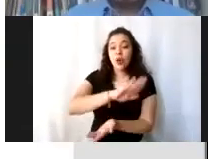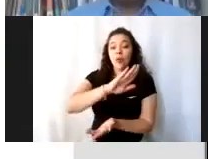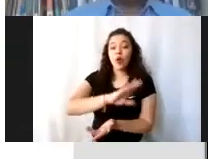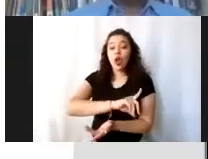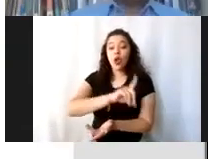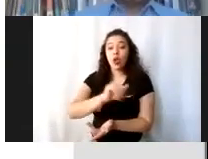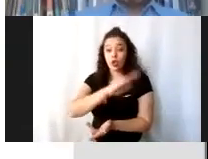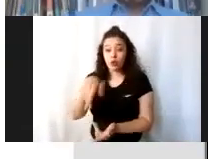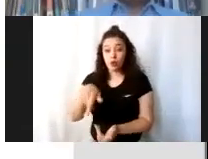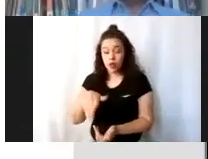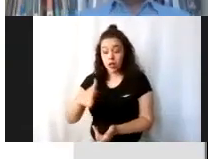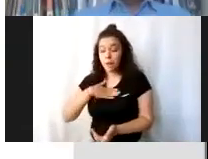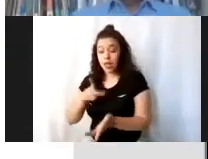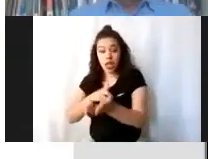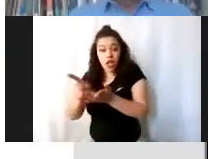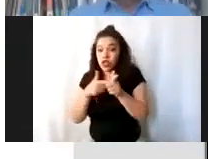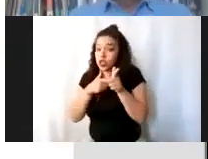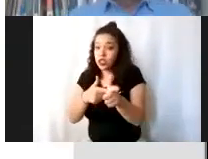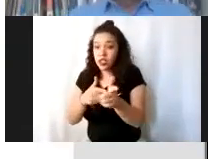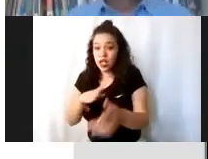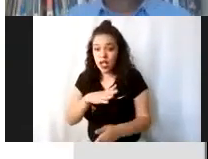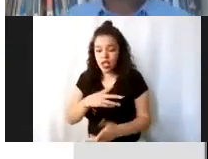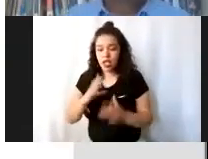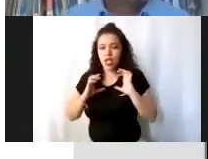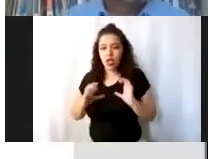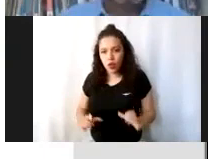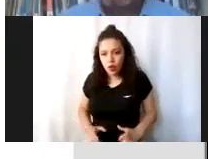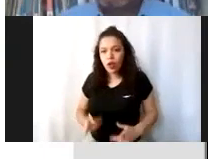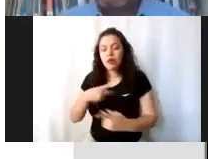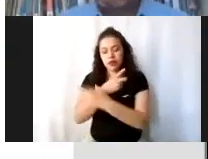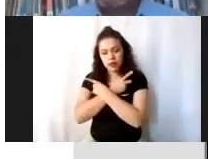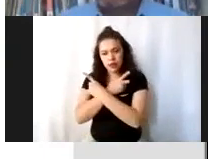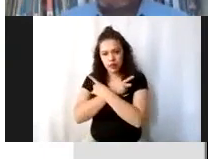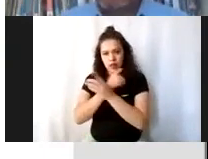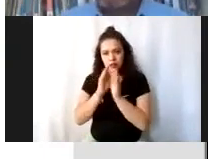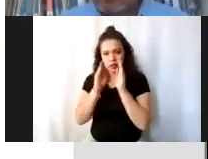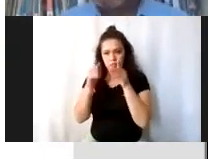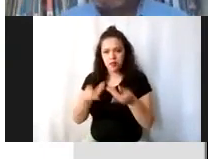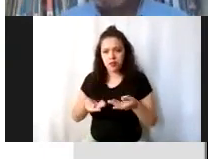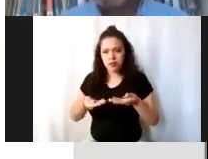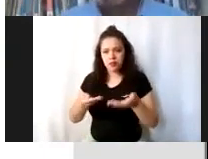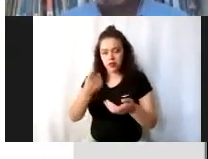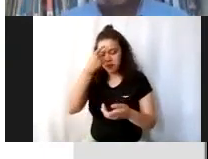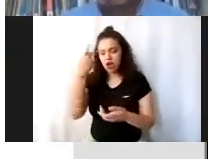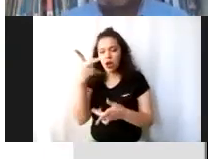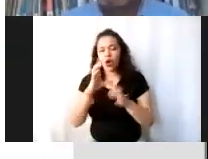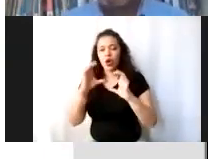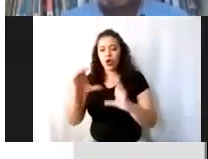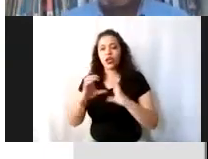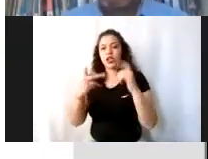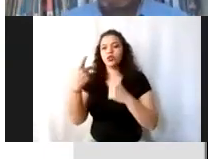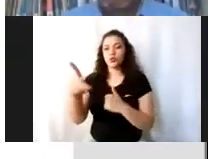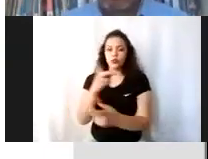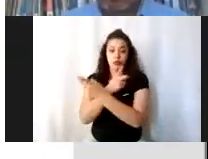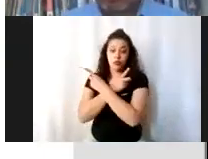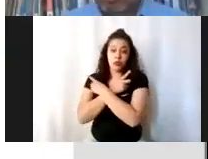el cuerpo tiene derecho a ser tratado con dignidad, justo a cuidar su de